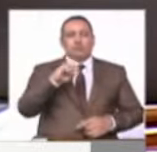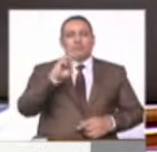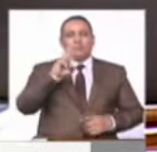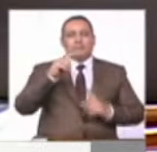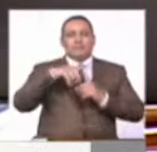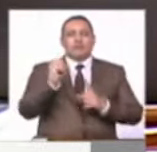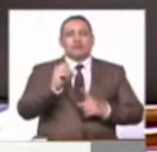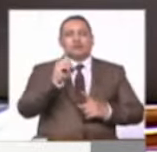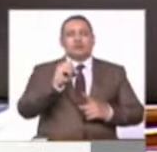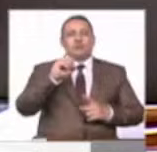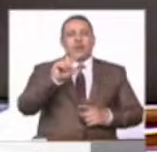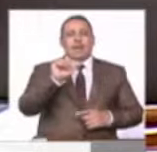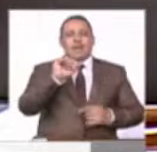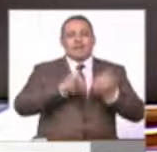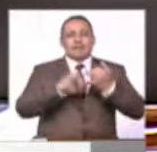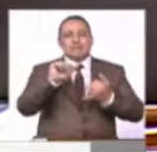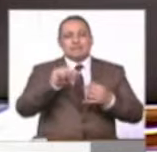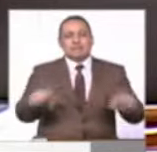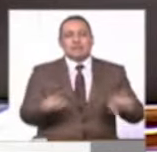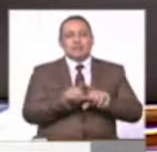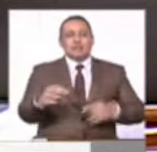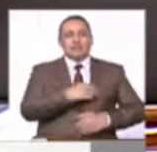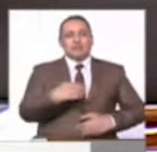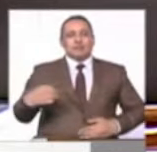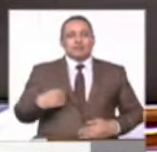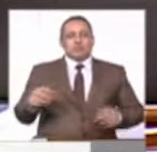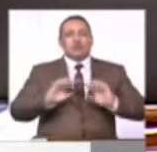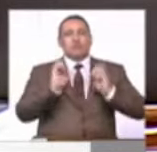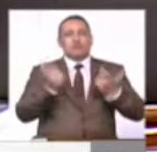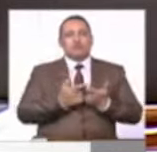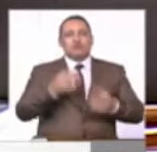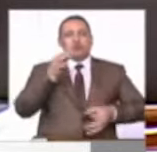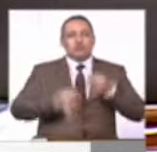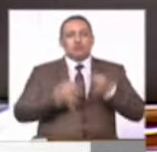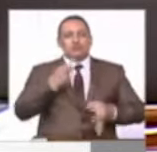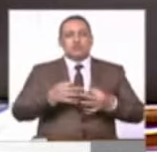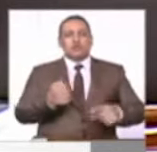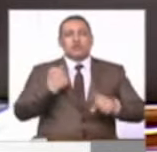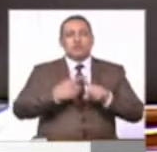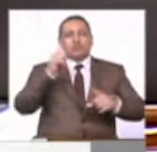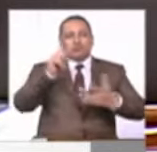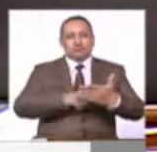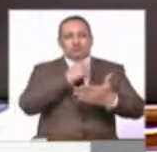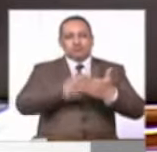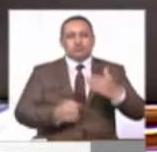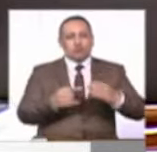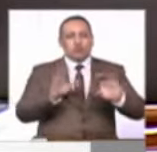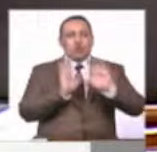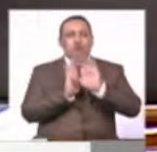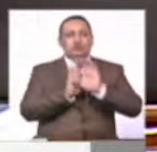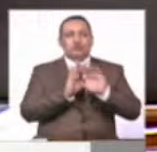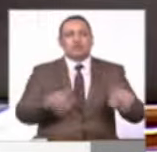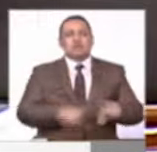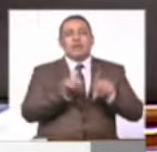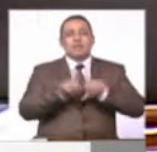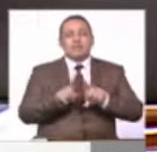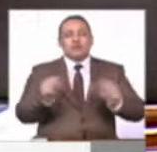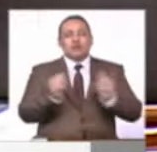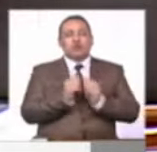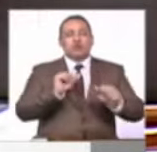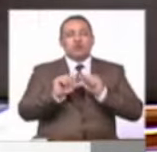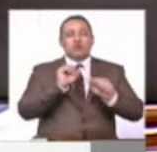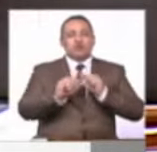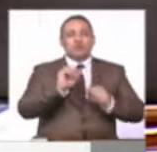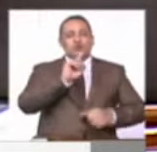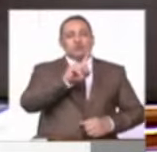asa barrantes miembro de la junta Nacional de Justicia por infracción constitucional de los artículos